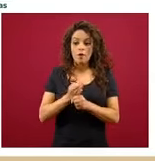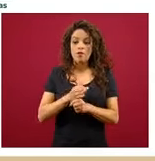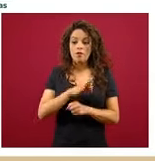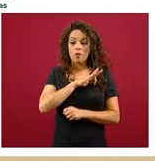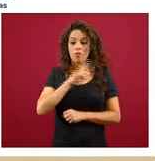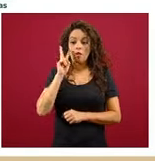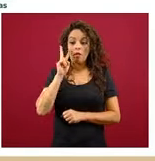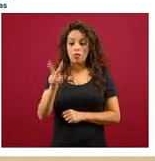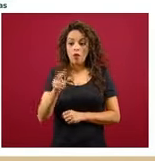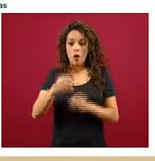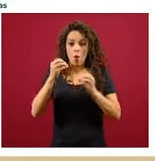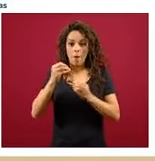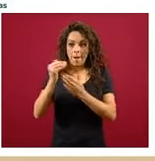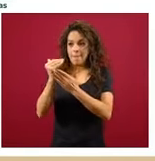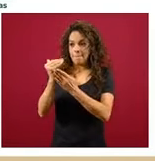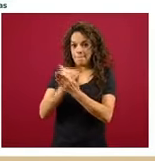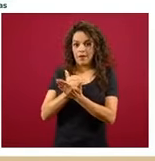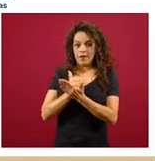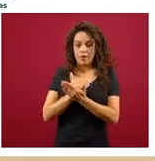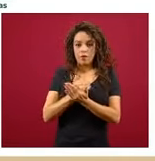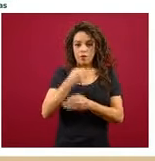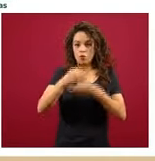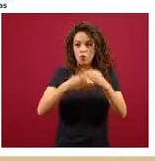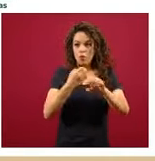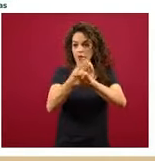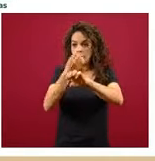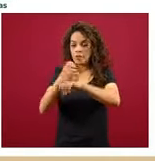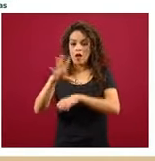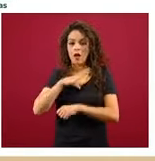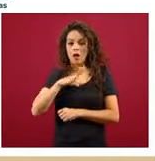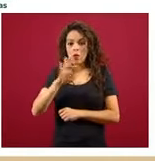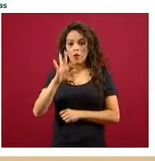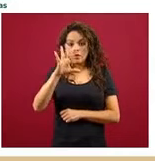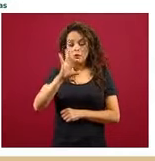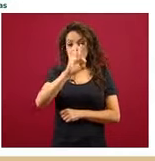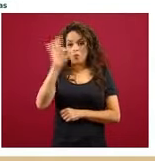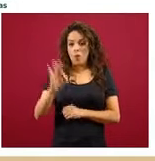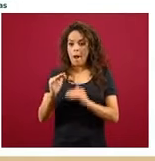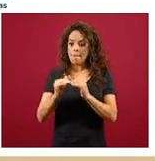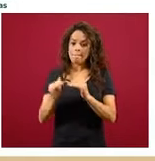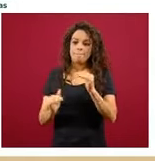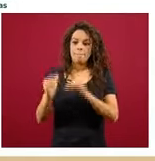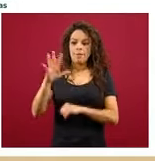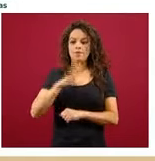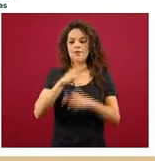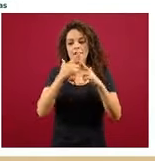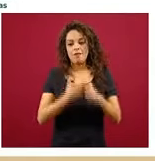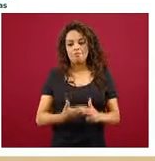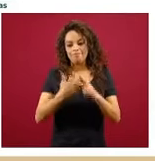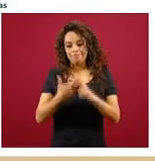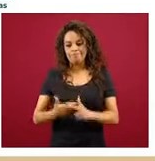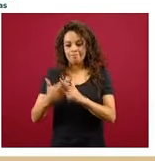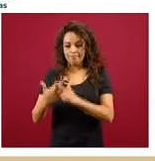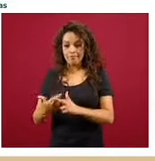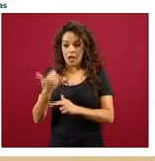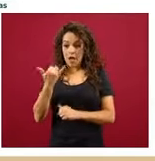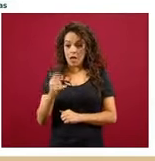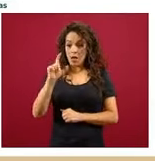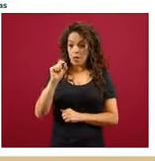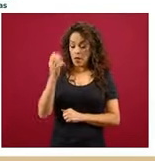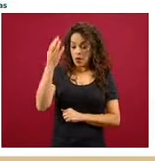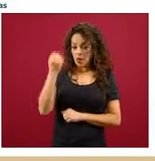las entidades tendrían al menos un 45% más de disponibilidad, y podemos ver que 29